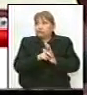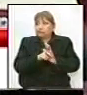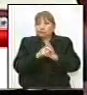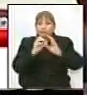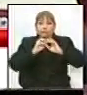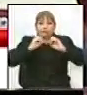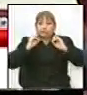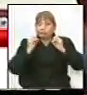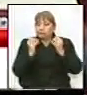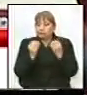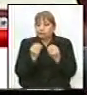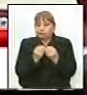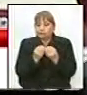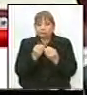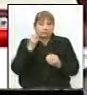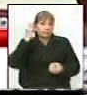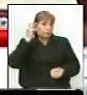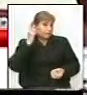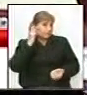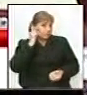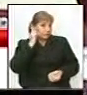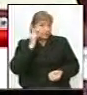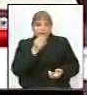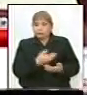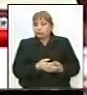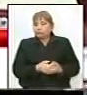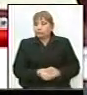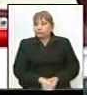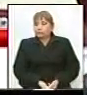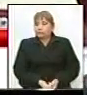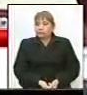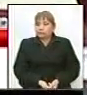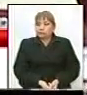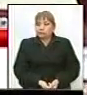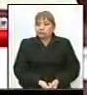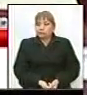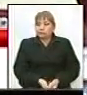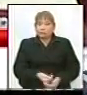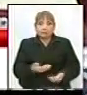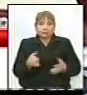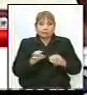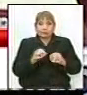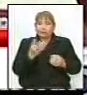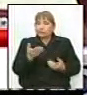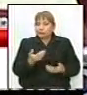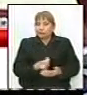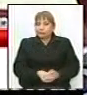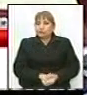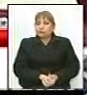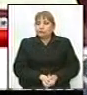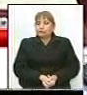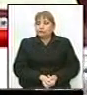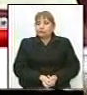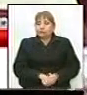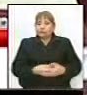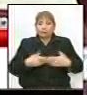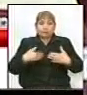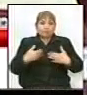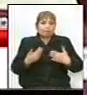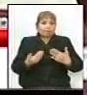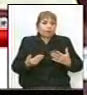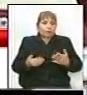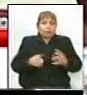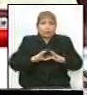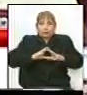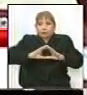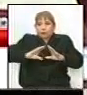de partidos políticos establece dos grupos de causales por las cuales se puede extinguir las